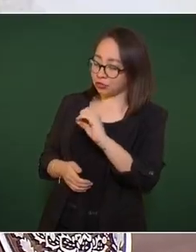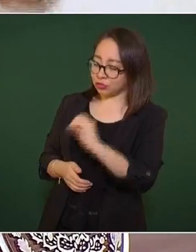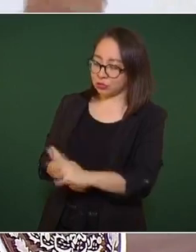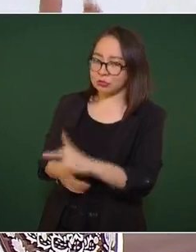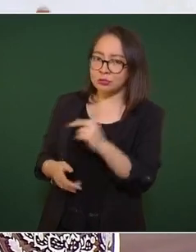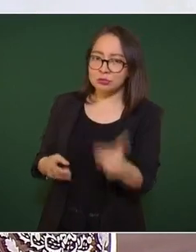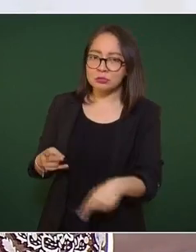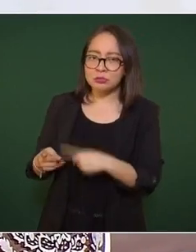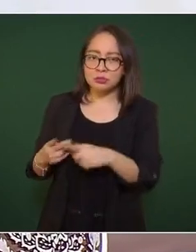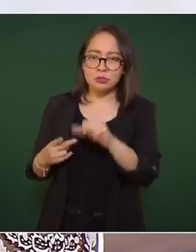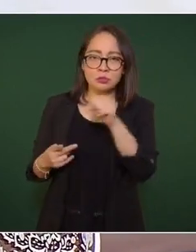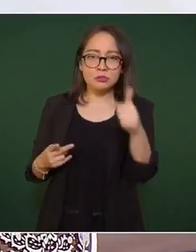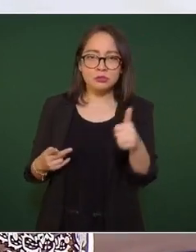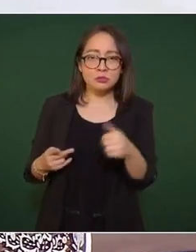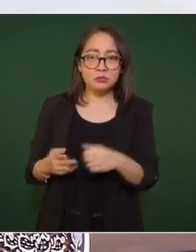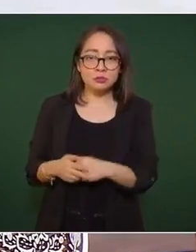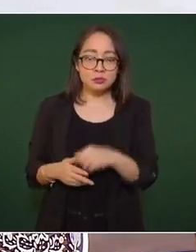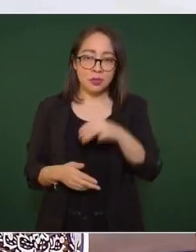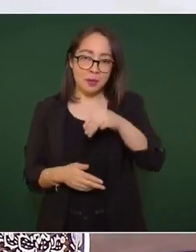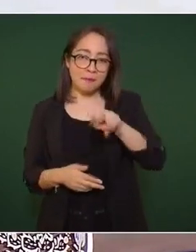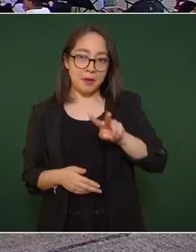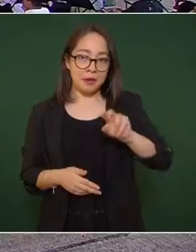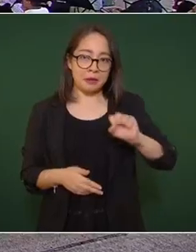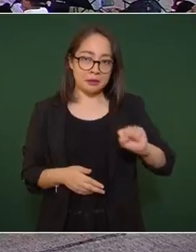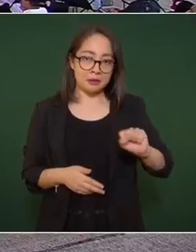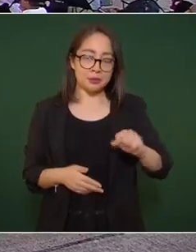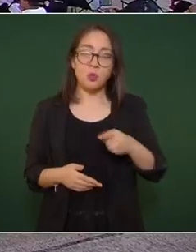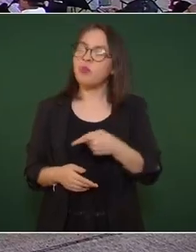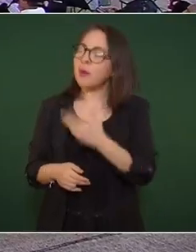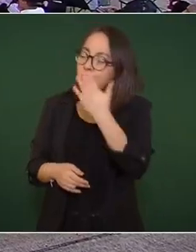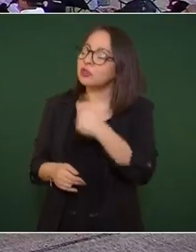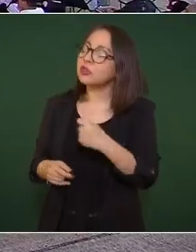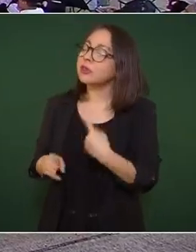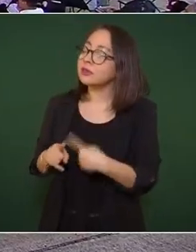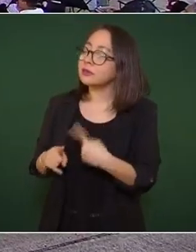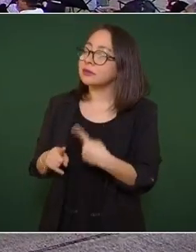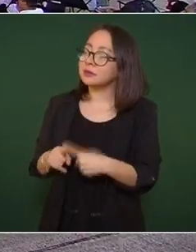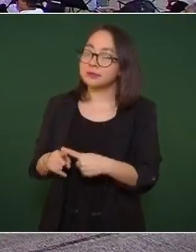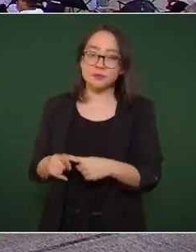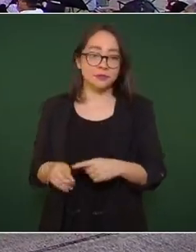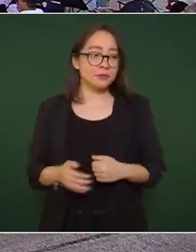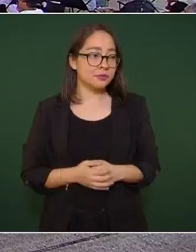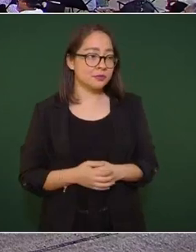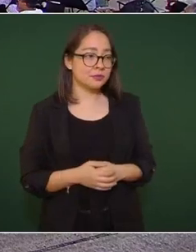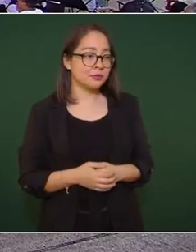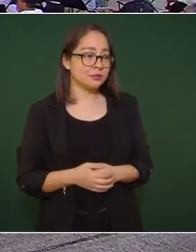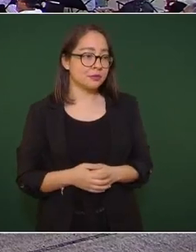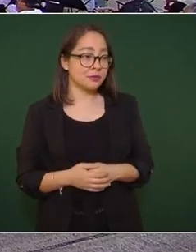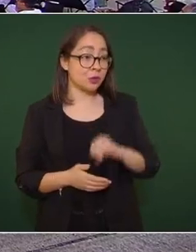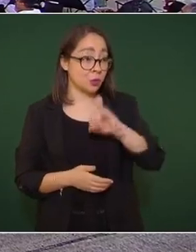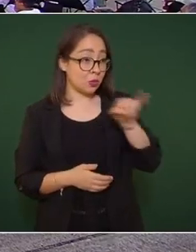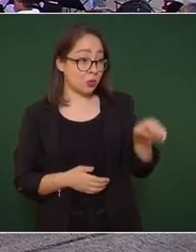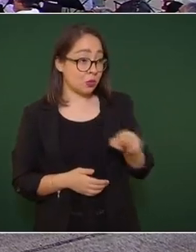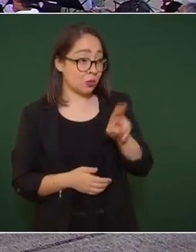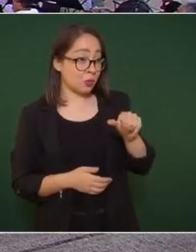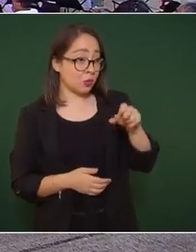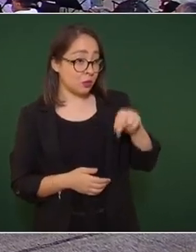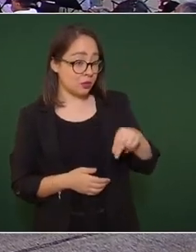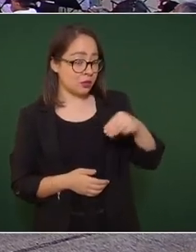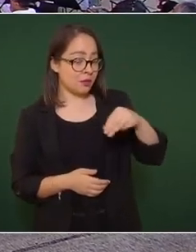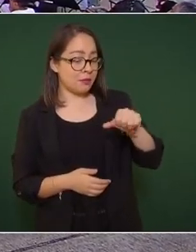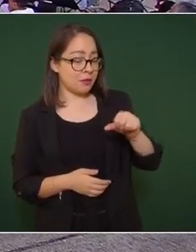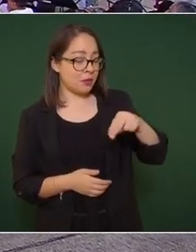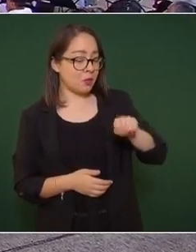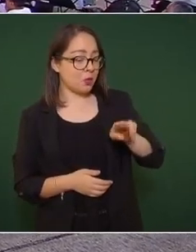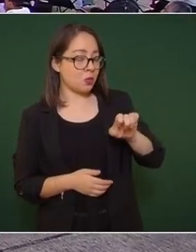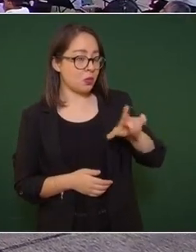¿Cuál otro? MBS. Dame un famoso ahí. Juan Manuel Jiménez. Juan Manuel